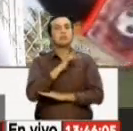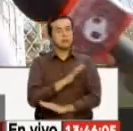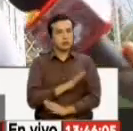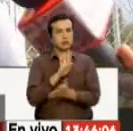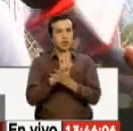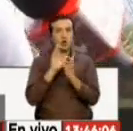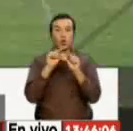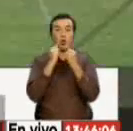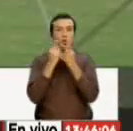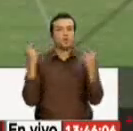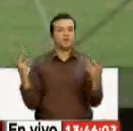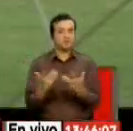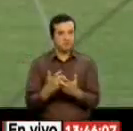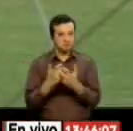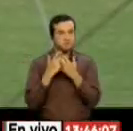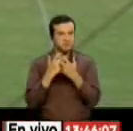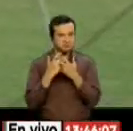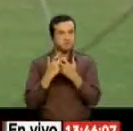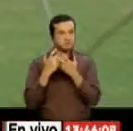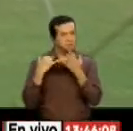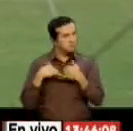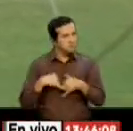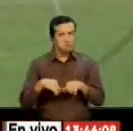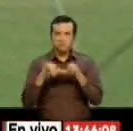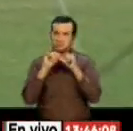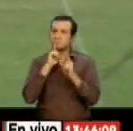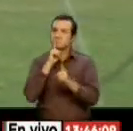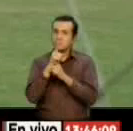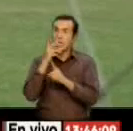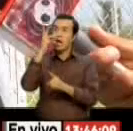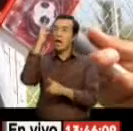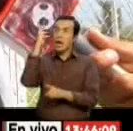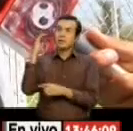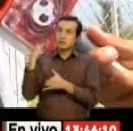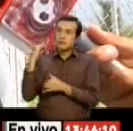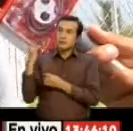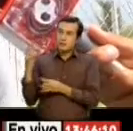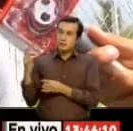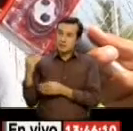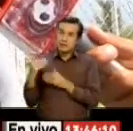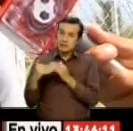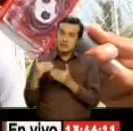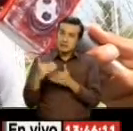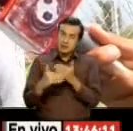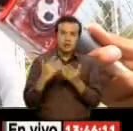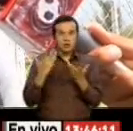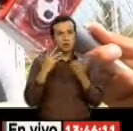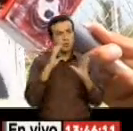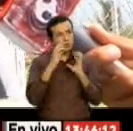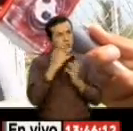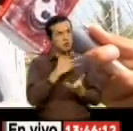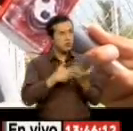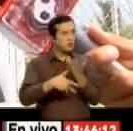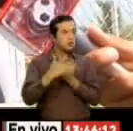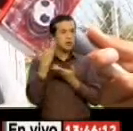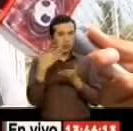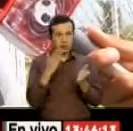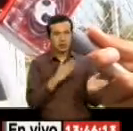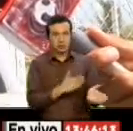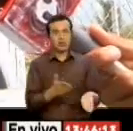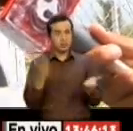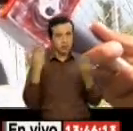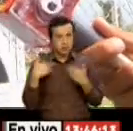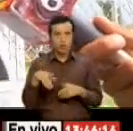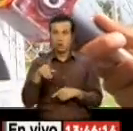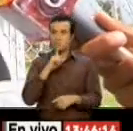unión del grupo para celebrar. No estamos corriendo como corríamos los primeros partidos. Bueno, eso se está hablando, ya se puso